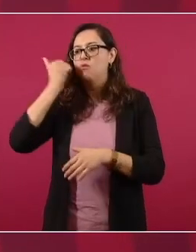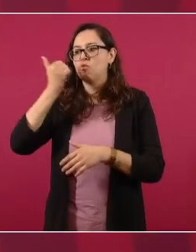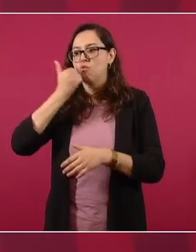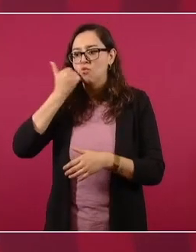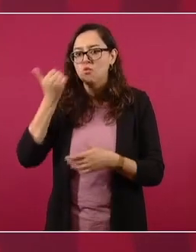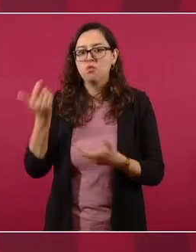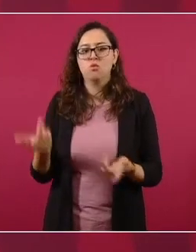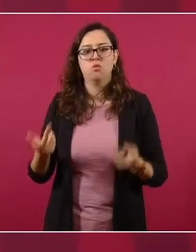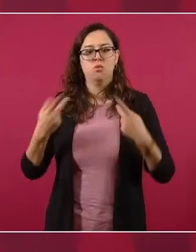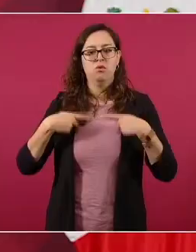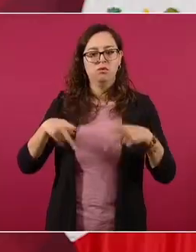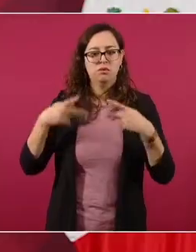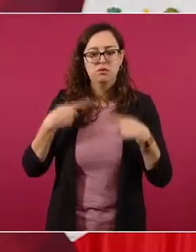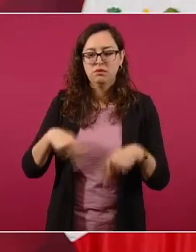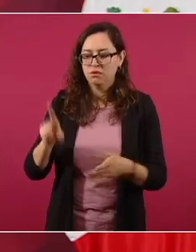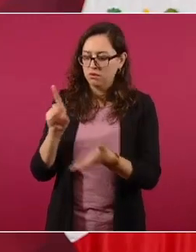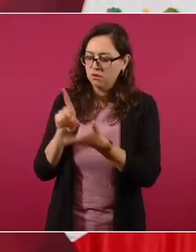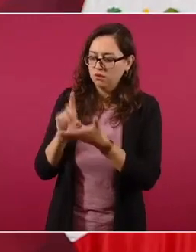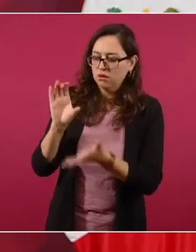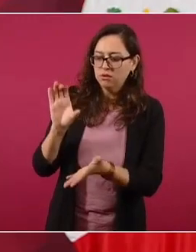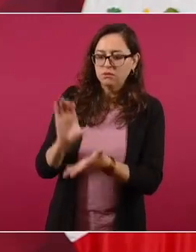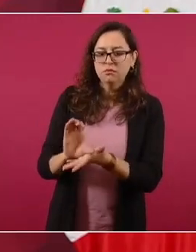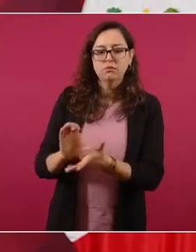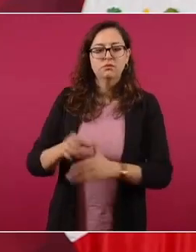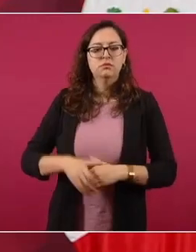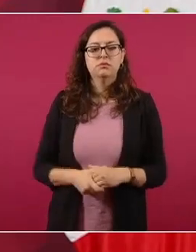para discapacitados,